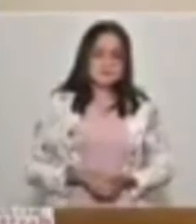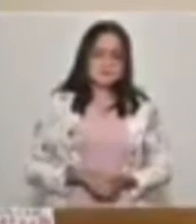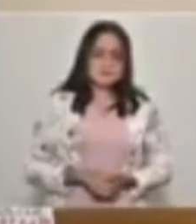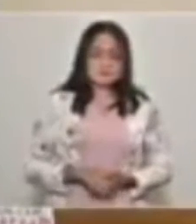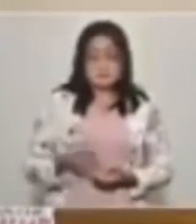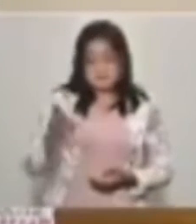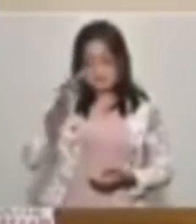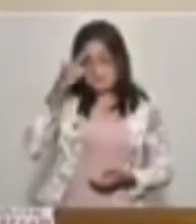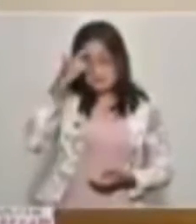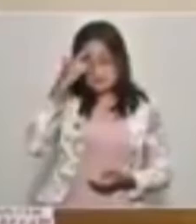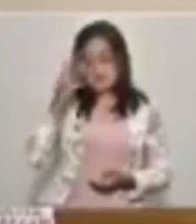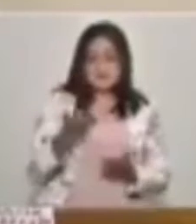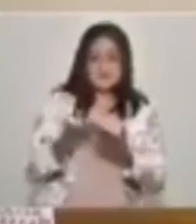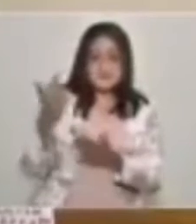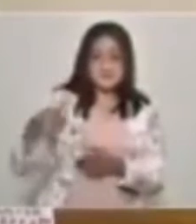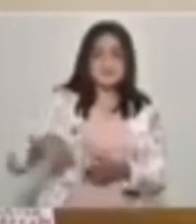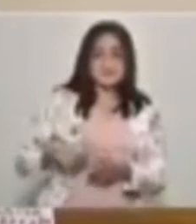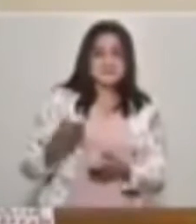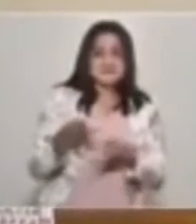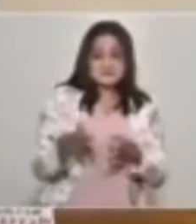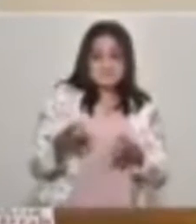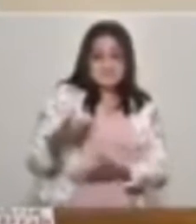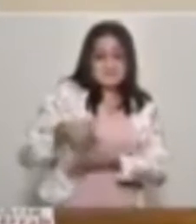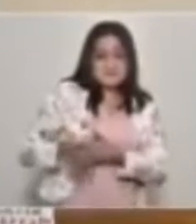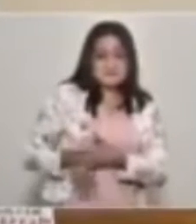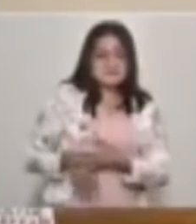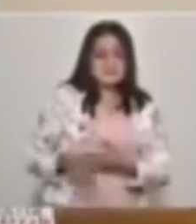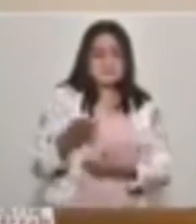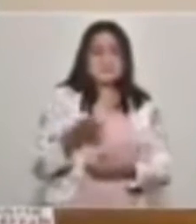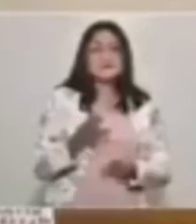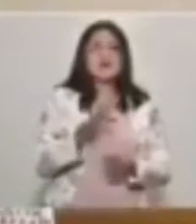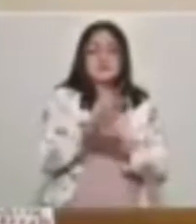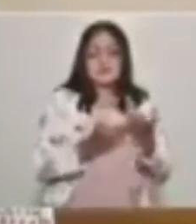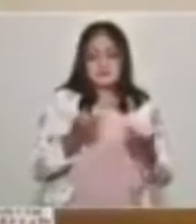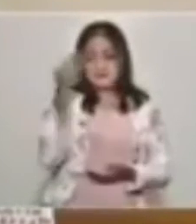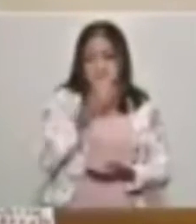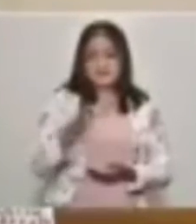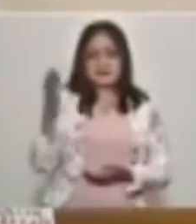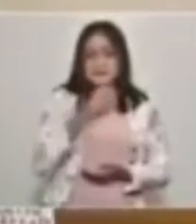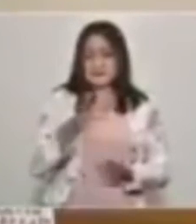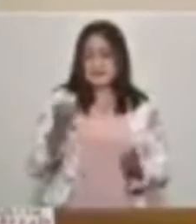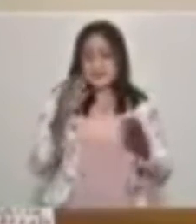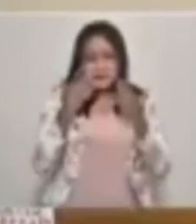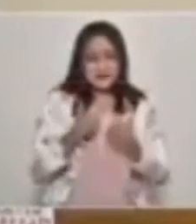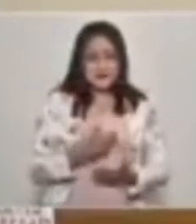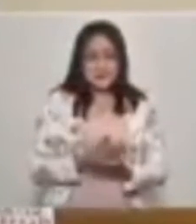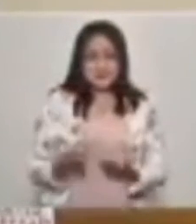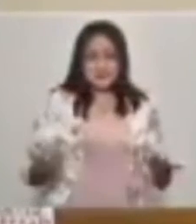Todas esas son obras inexistentes, con facturas falsas.